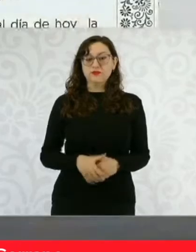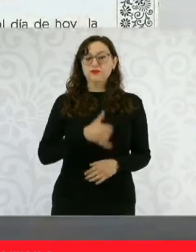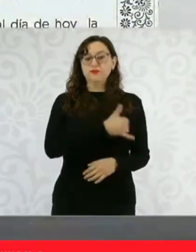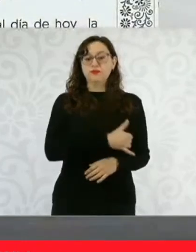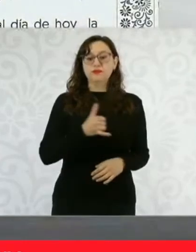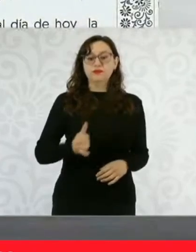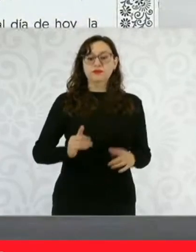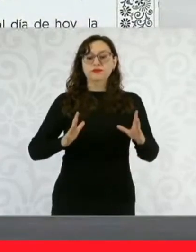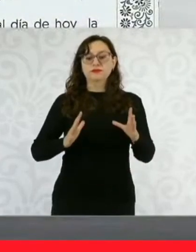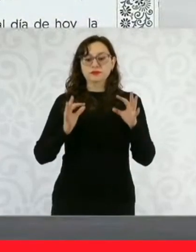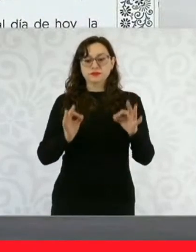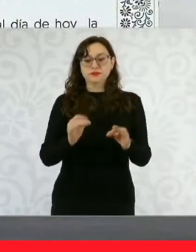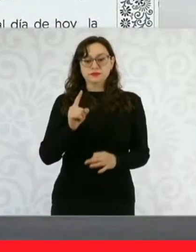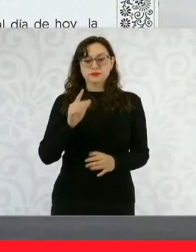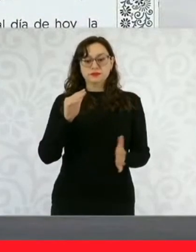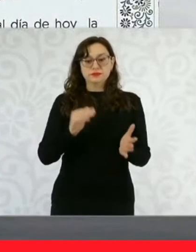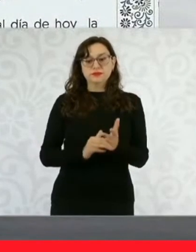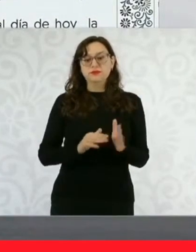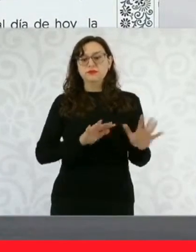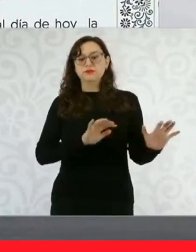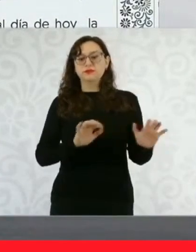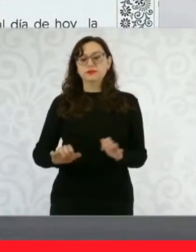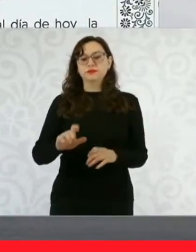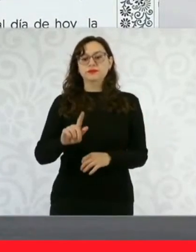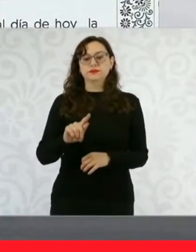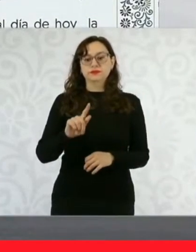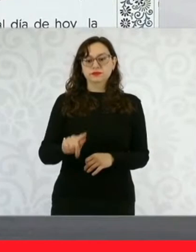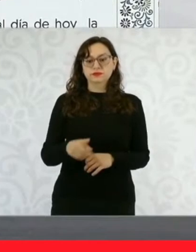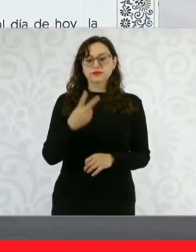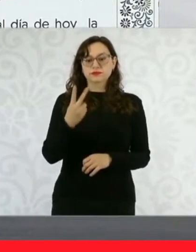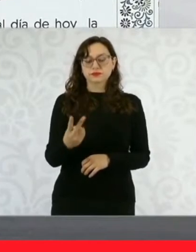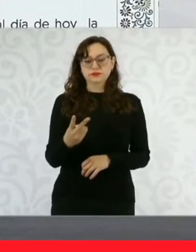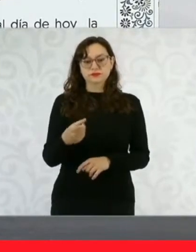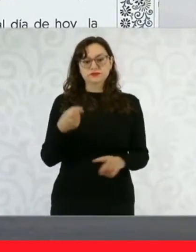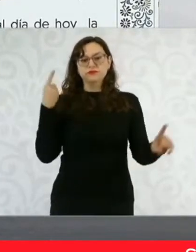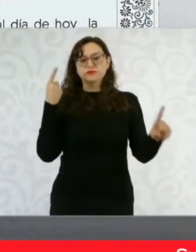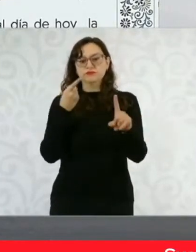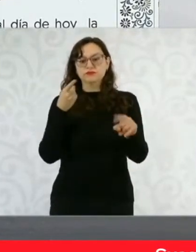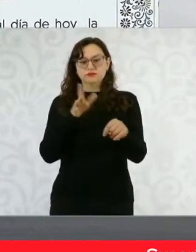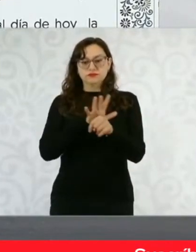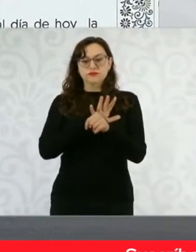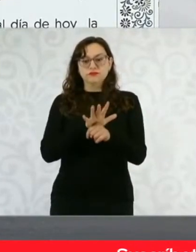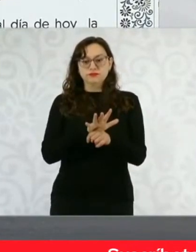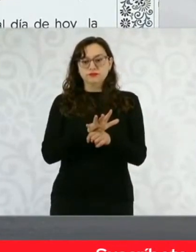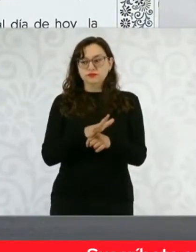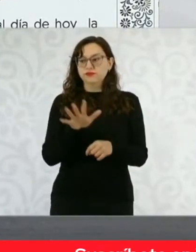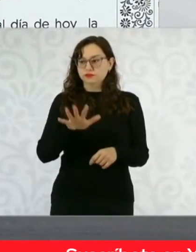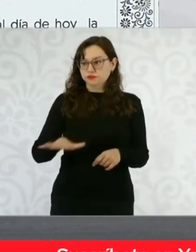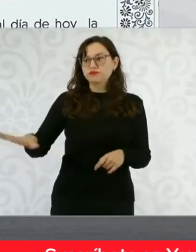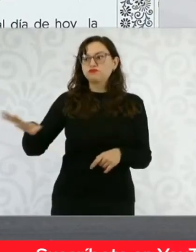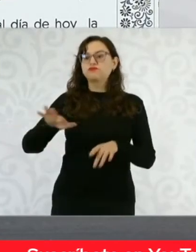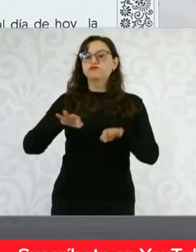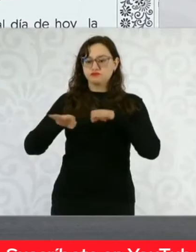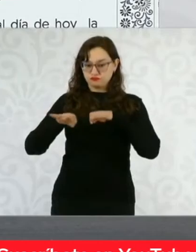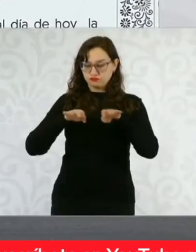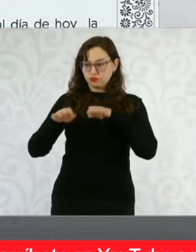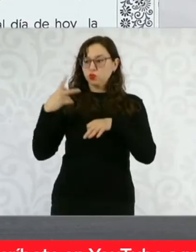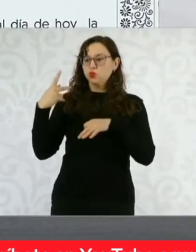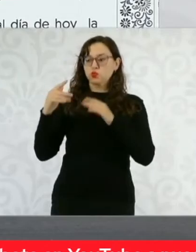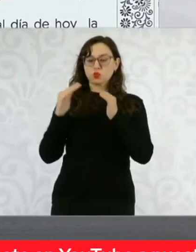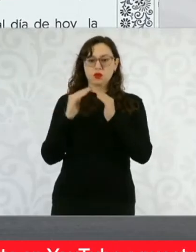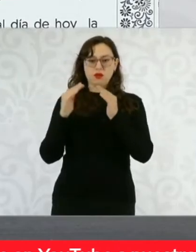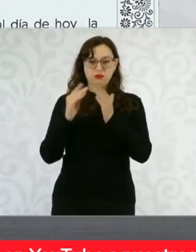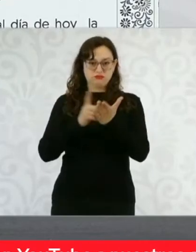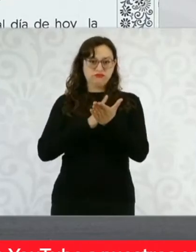en 1972 a fin de garantizar el derecho a la vivienda de los trabajadores.